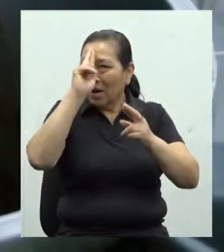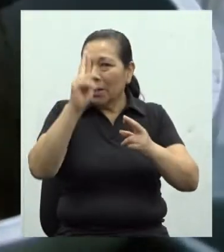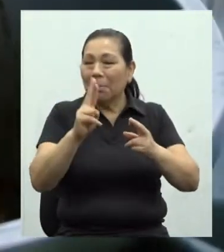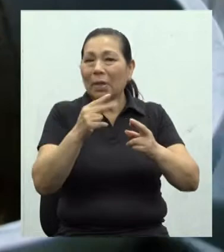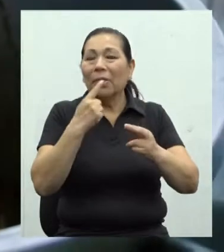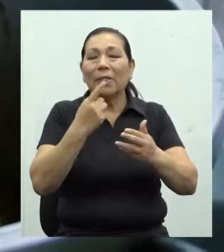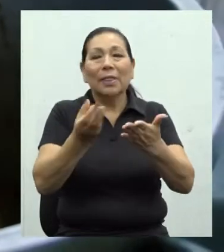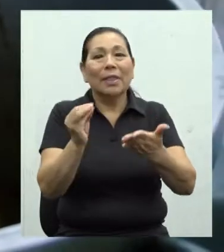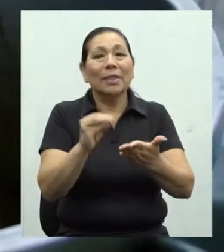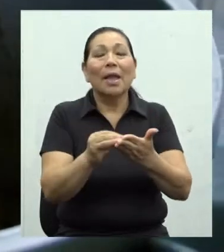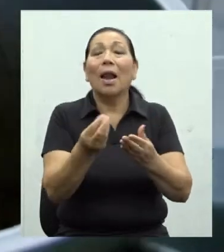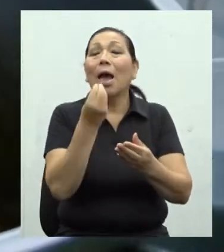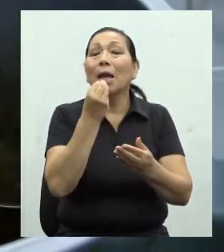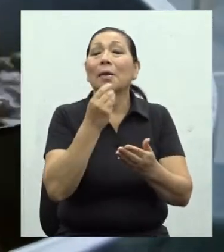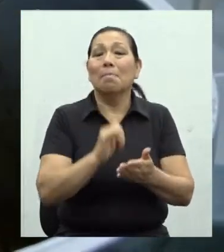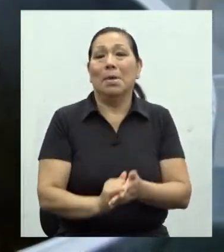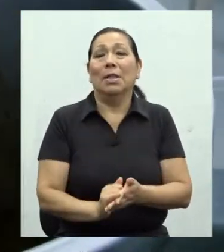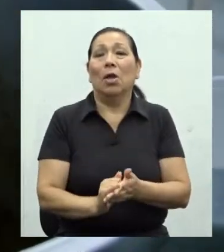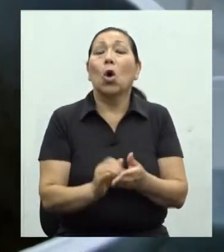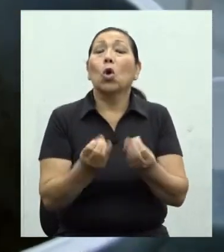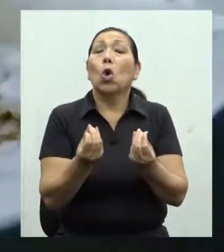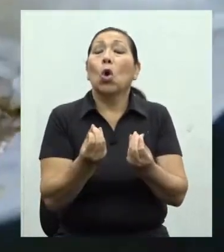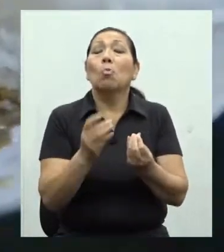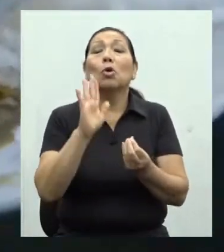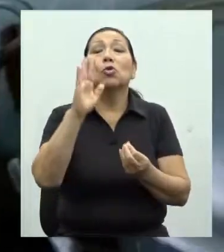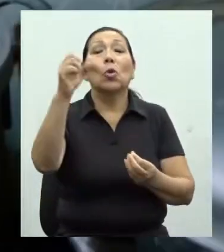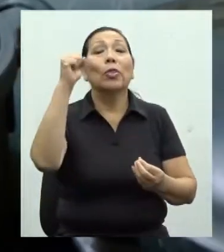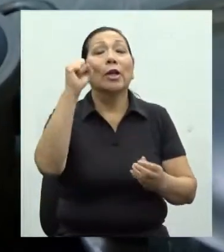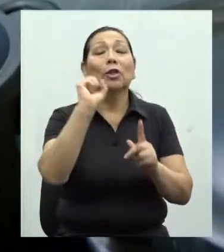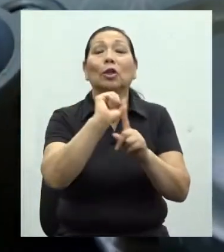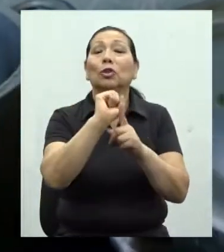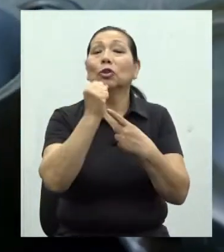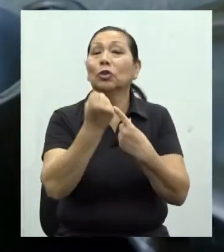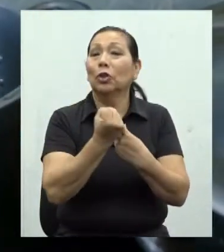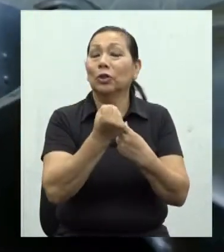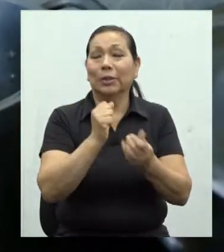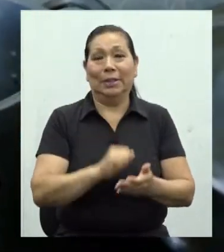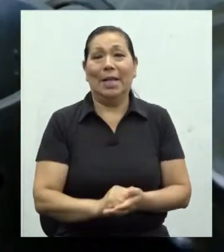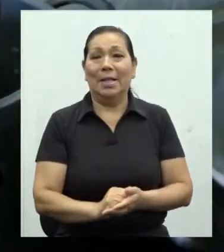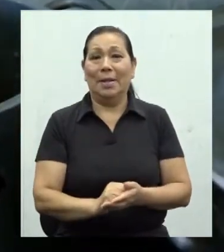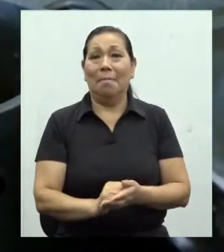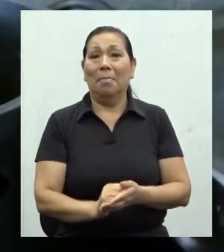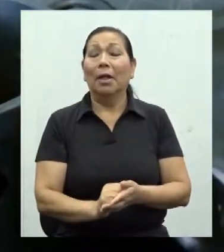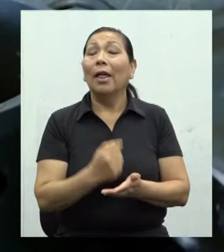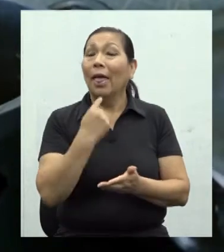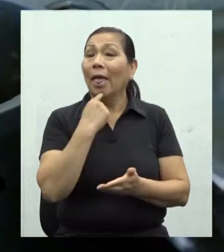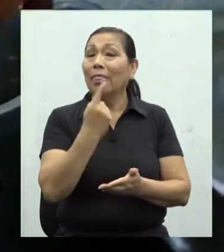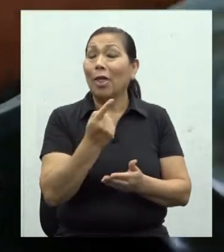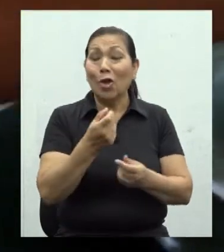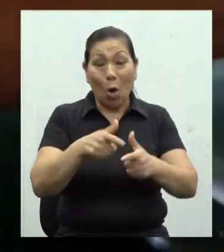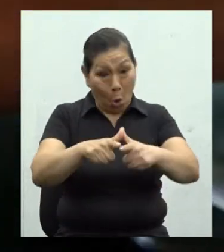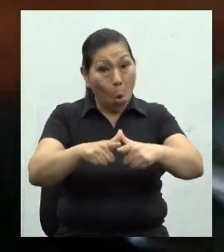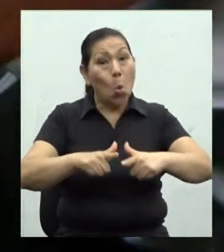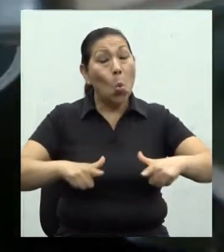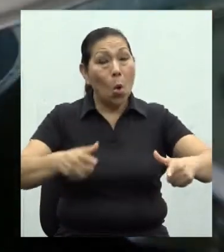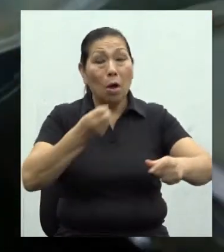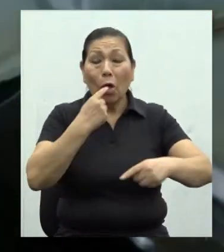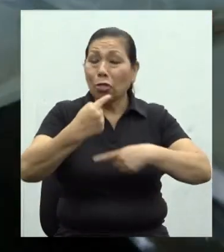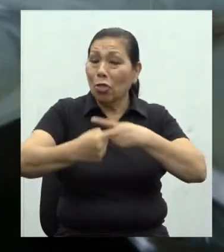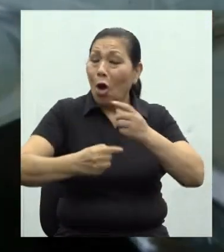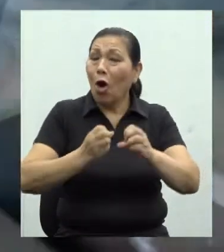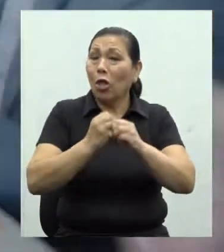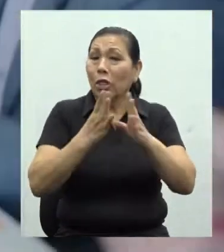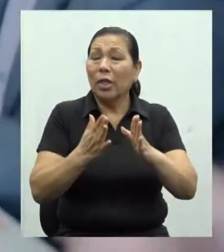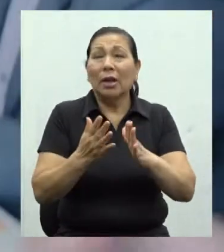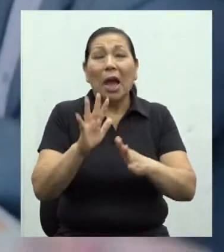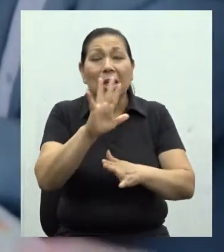fundamental a la alimentación, así como a los derechos sociales. El referido comedor atiende